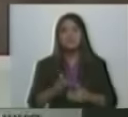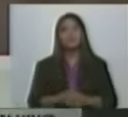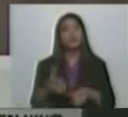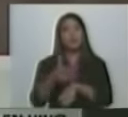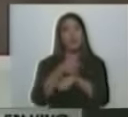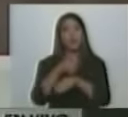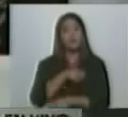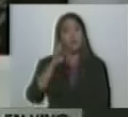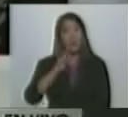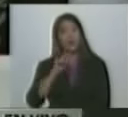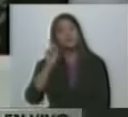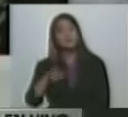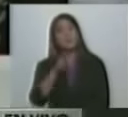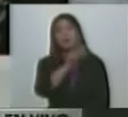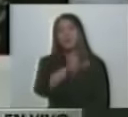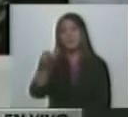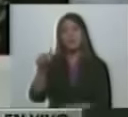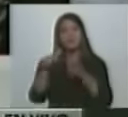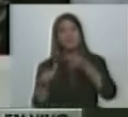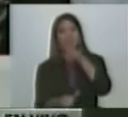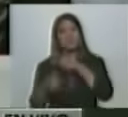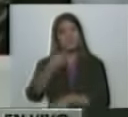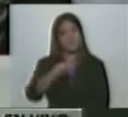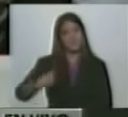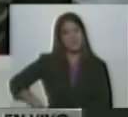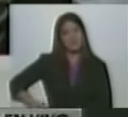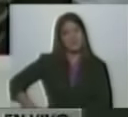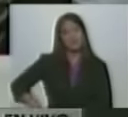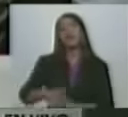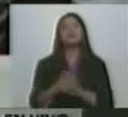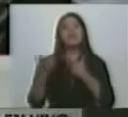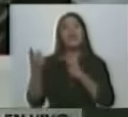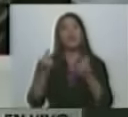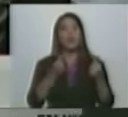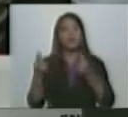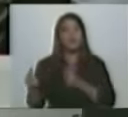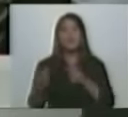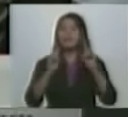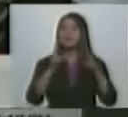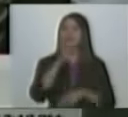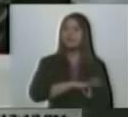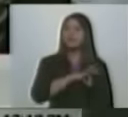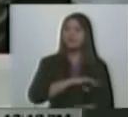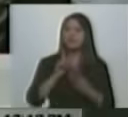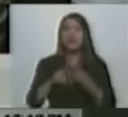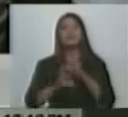gobierno bolivariano, así como los representantes de la Vicepresidencia de Economía para el Área Social,